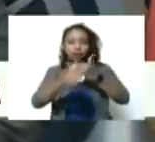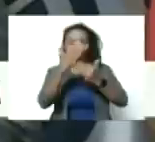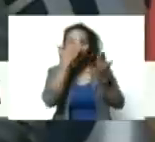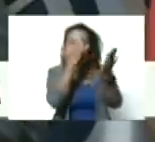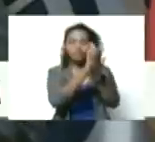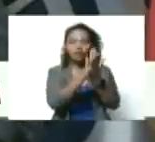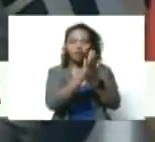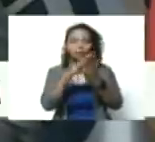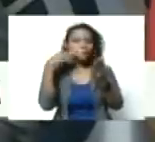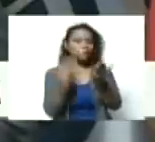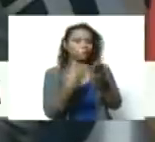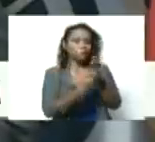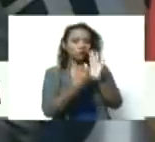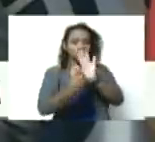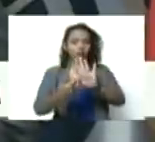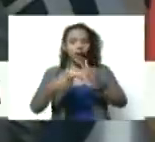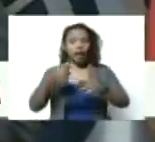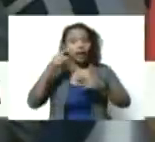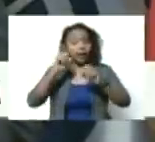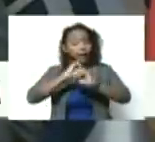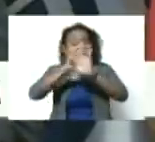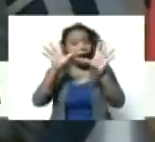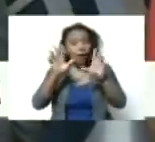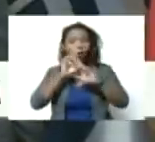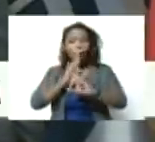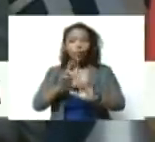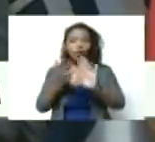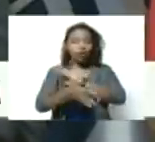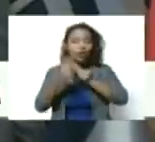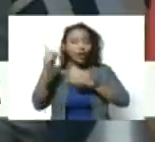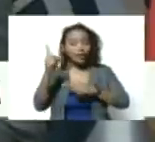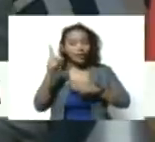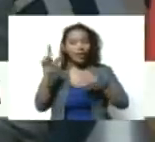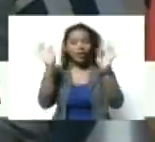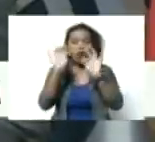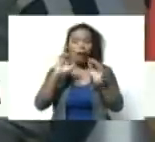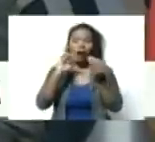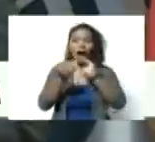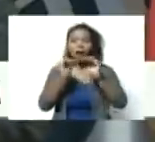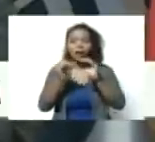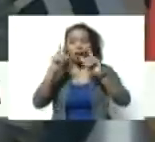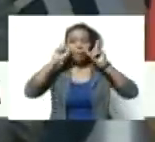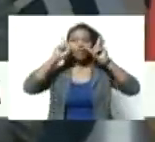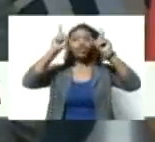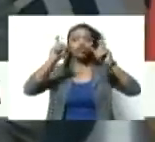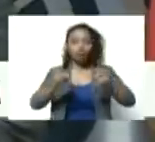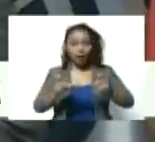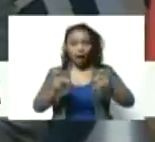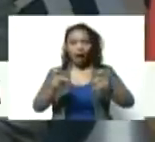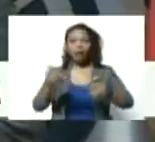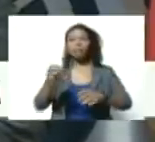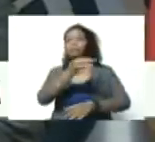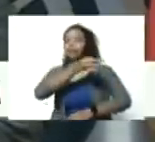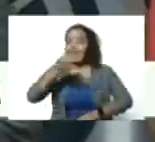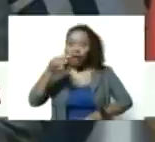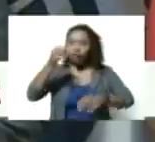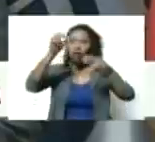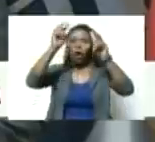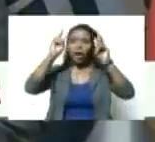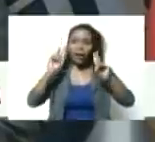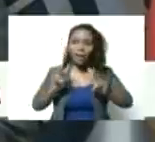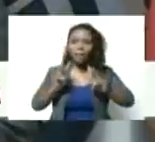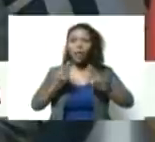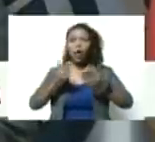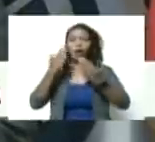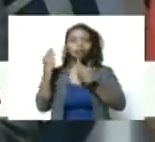muestra resultados evidentes, demuestra ética, profesionalismo, eficiencia en